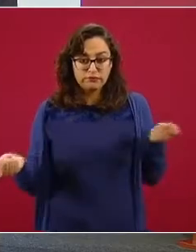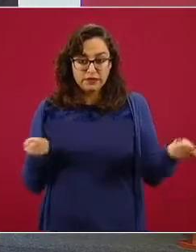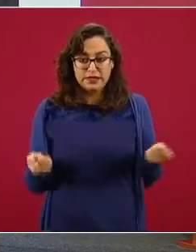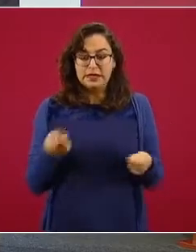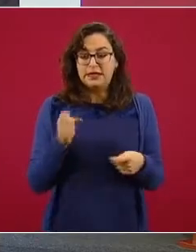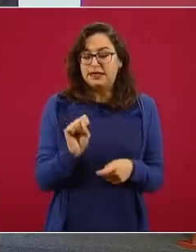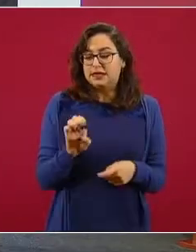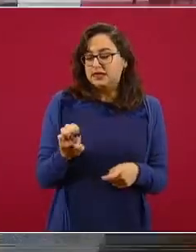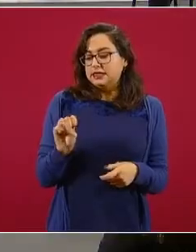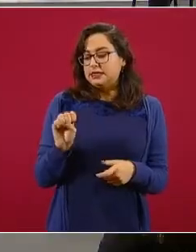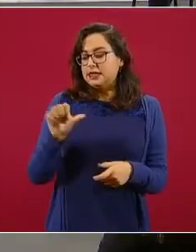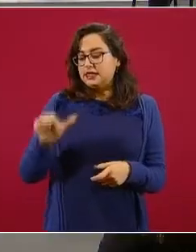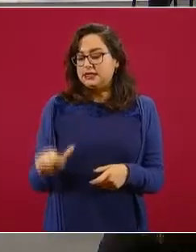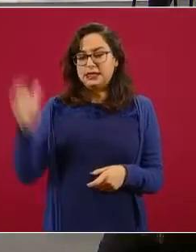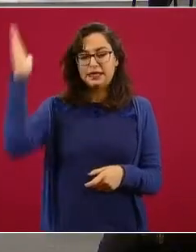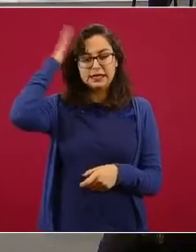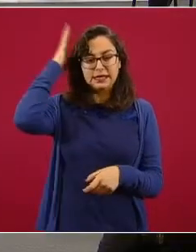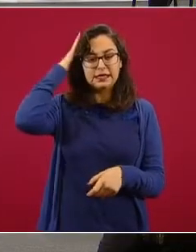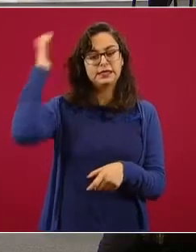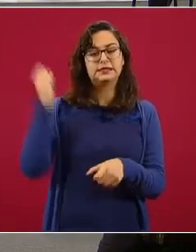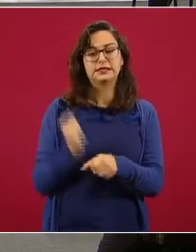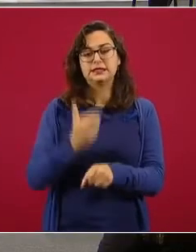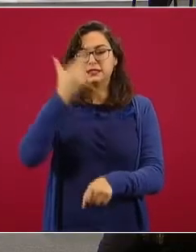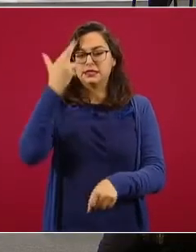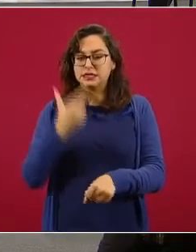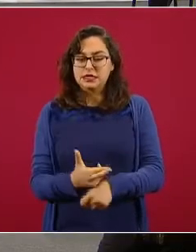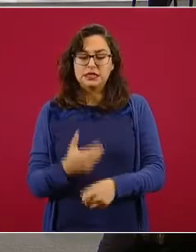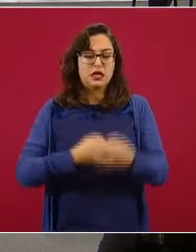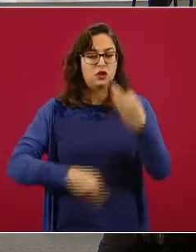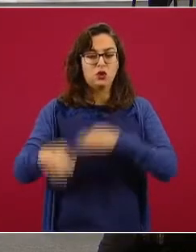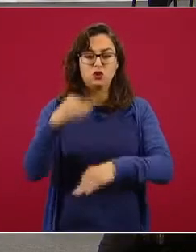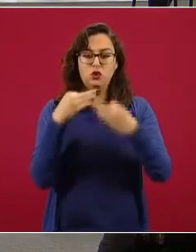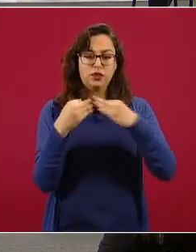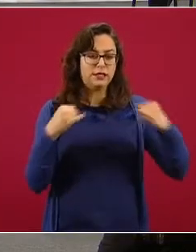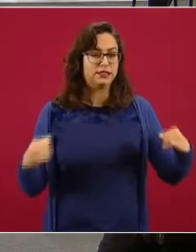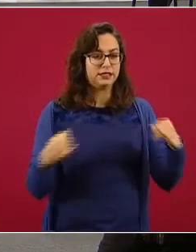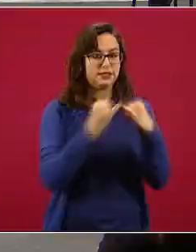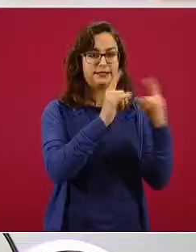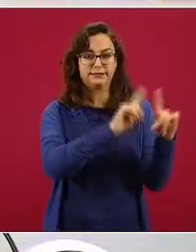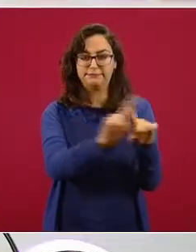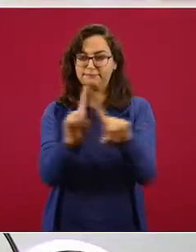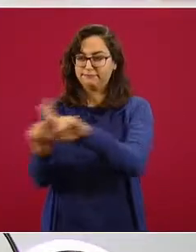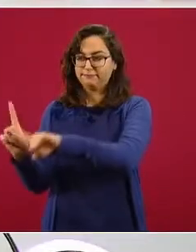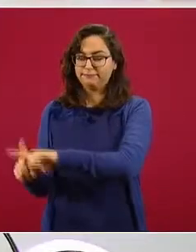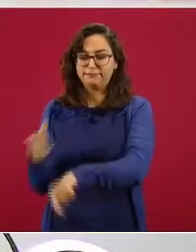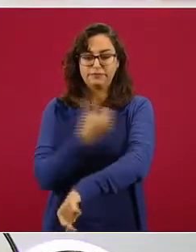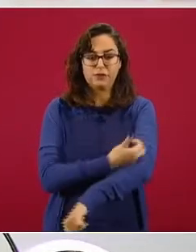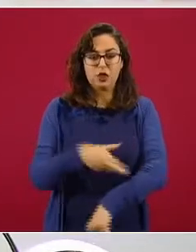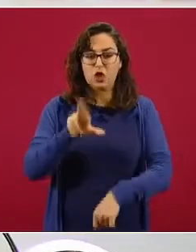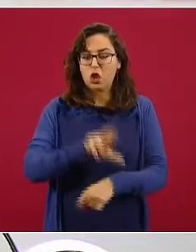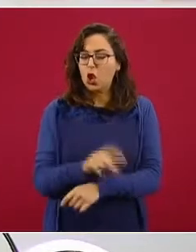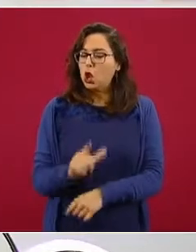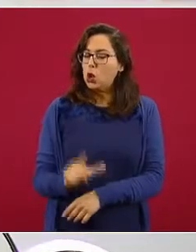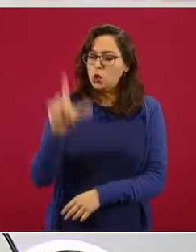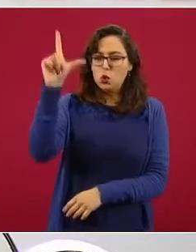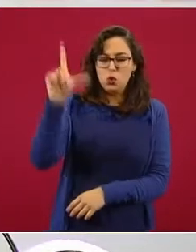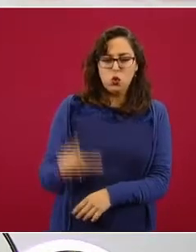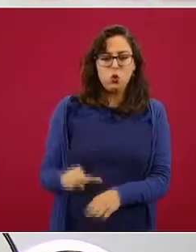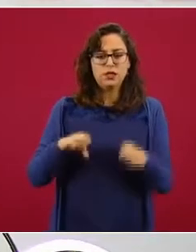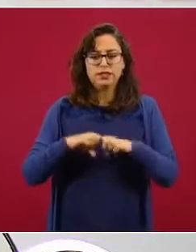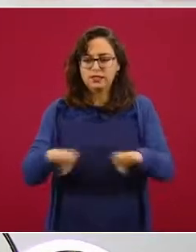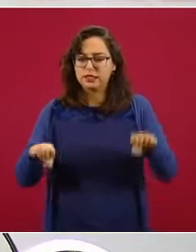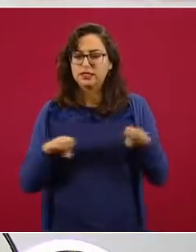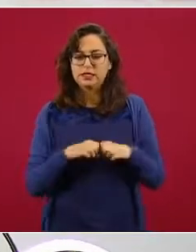las distintas instituciones del sector salud coordinadas y nos reunimos todos los lunes en el gabinete del secretario y se van viendo